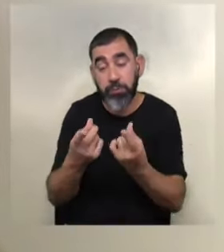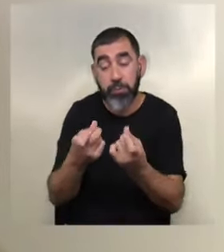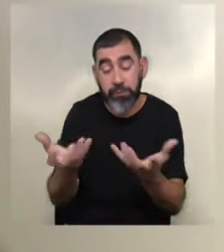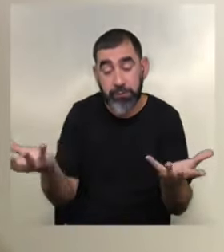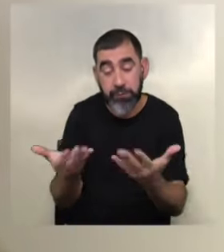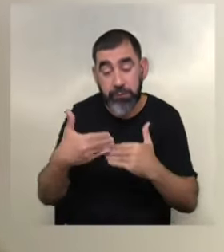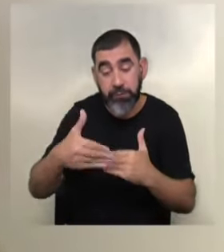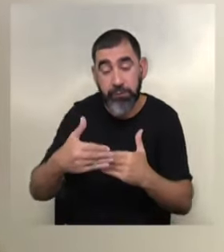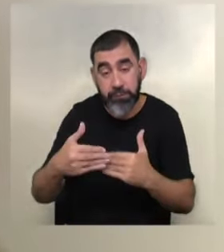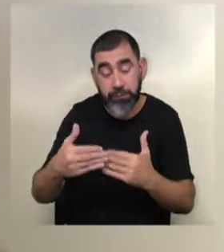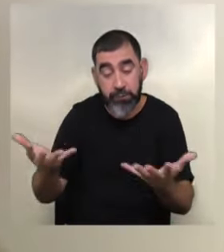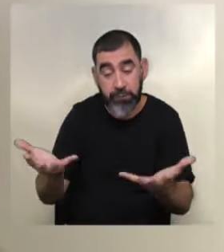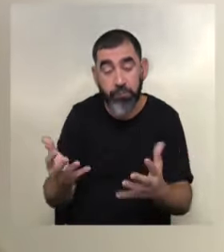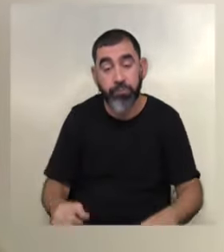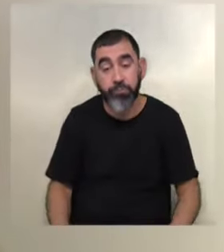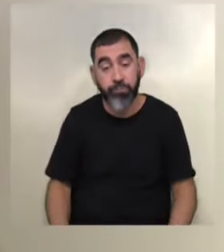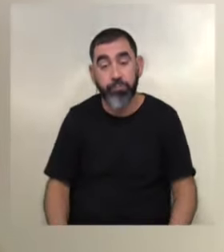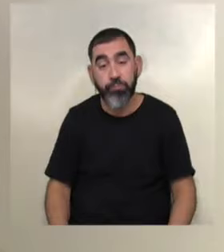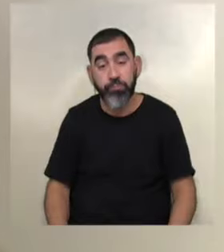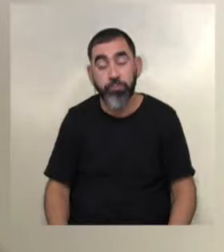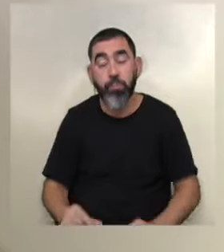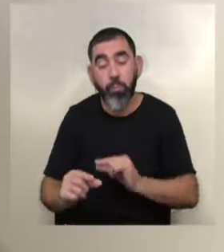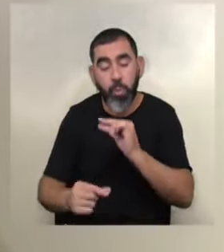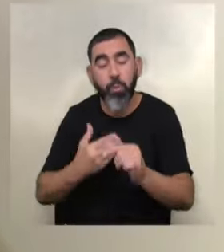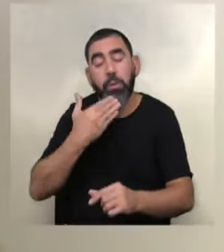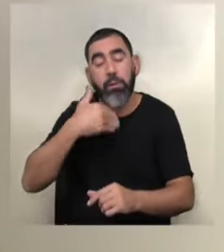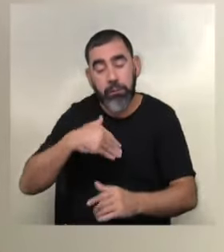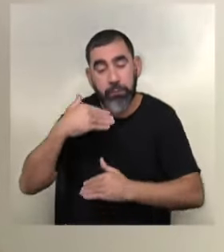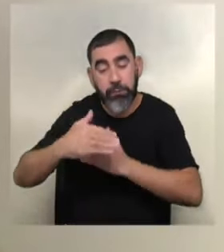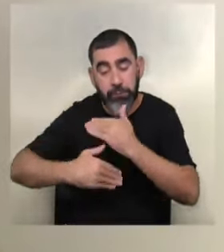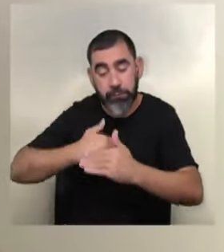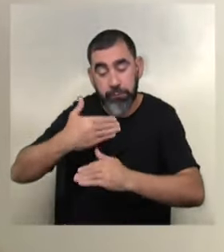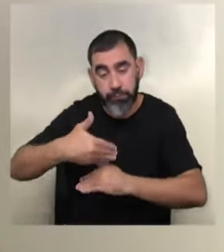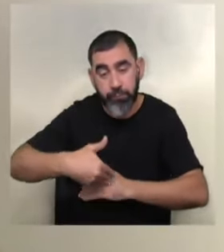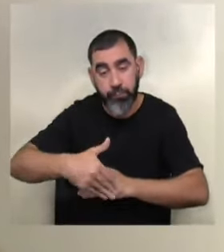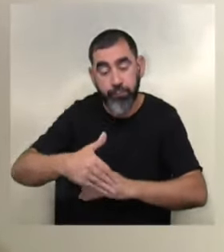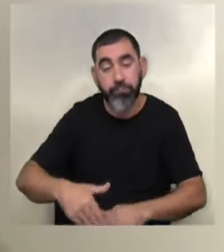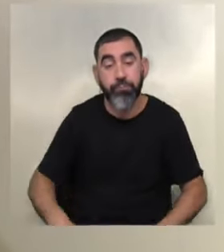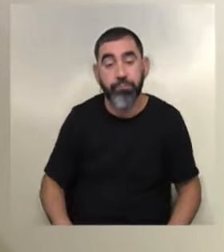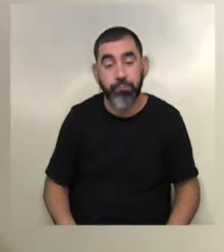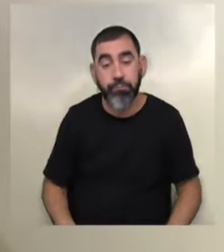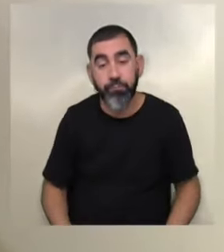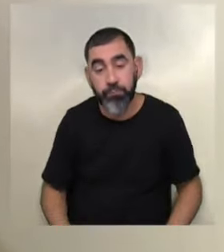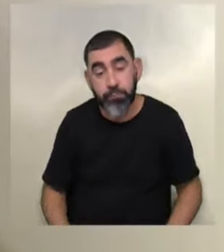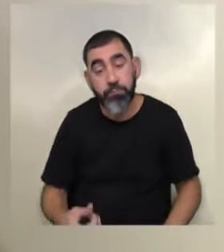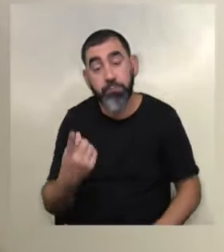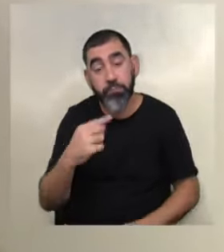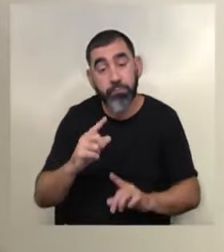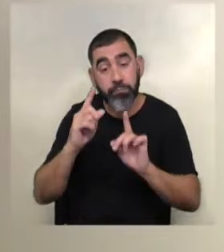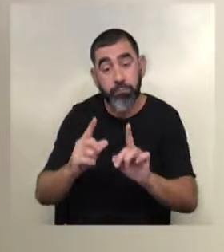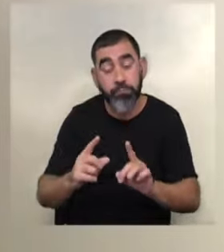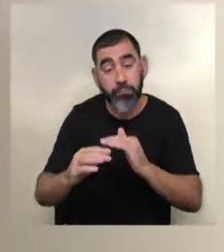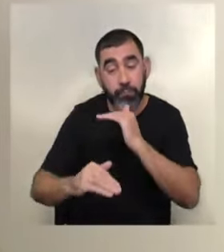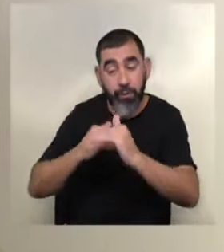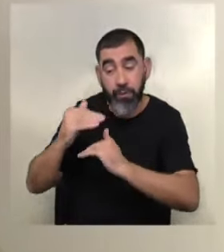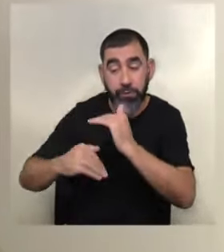necesitamos, o que estamos cuantificando, estamos entendiendo los procesos que están asociados a eso, pero también estamos